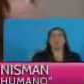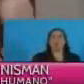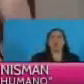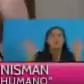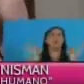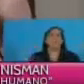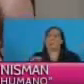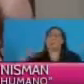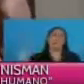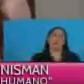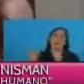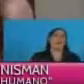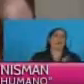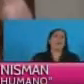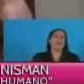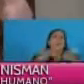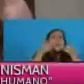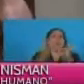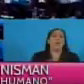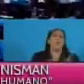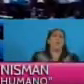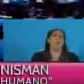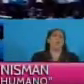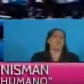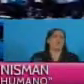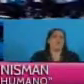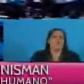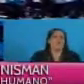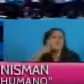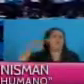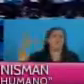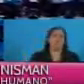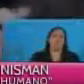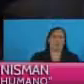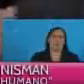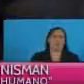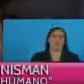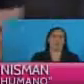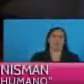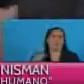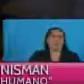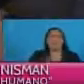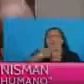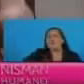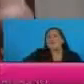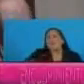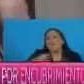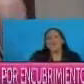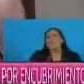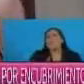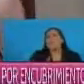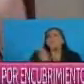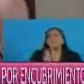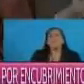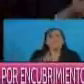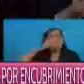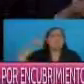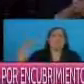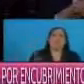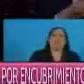opositores, contreras o demás. Es una verdadera vergüenza y bochorno. Es una verdadera vergüenza y bochorno.